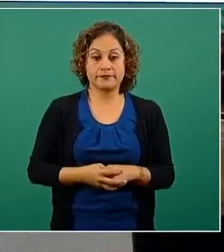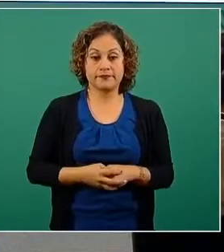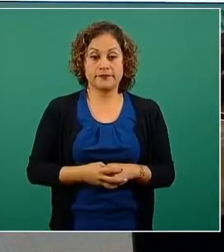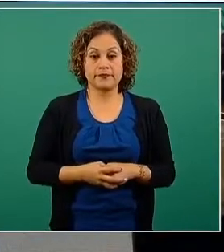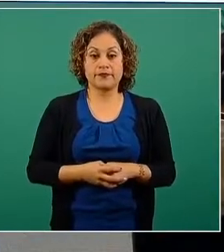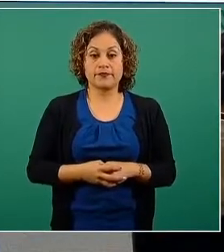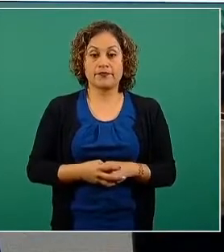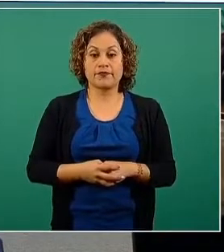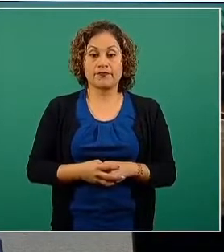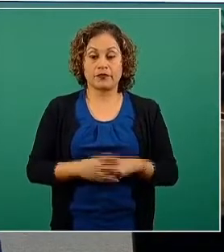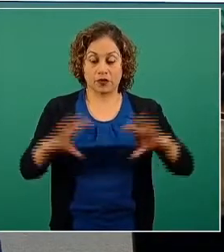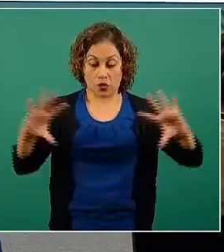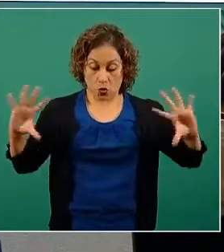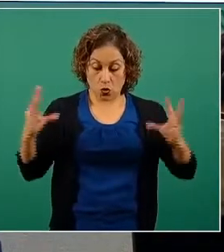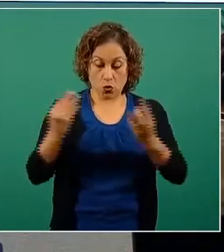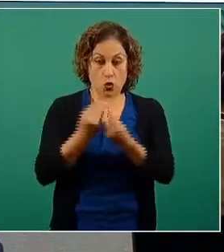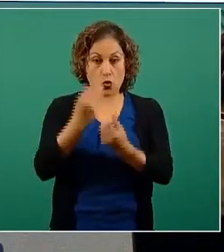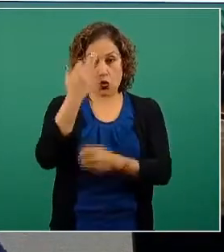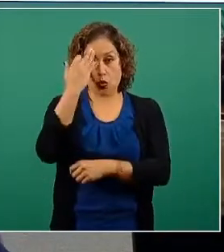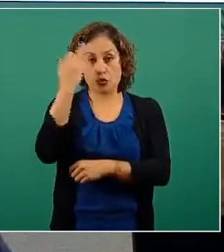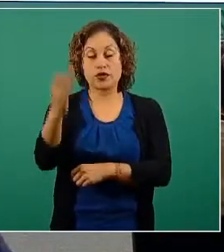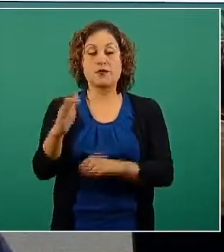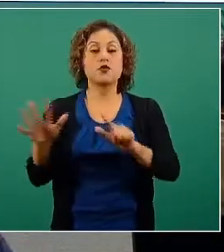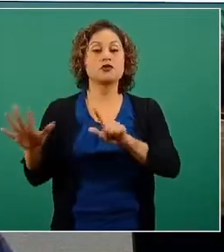un total de dosis aplicadas de